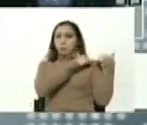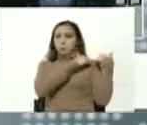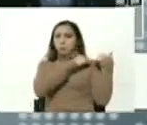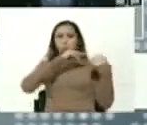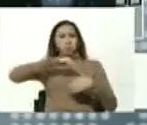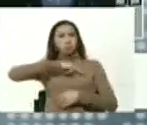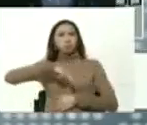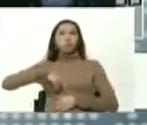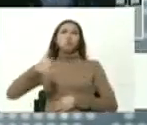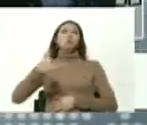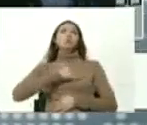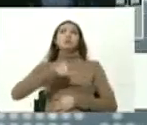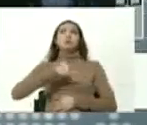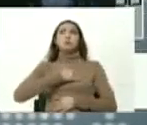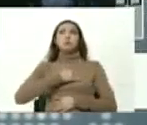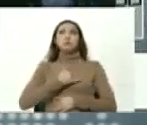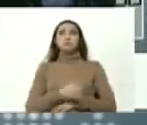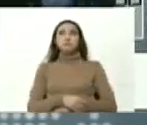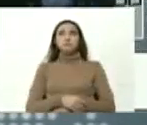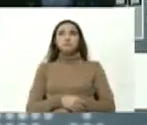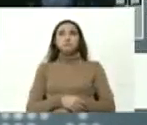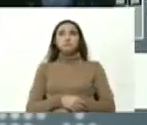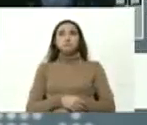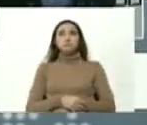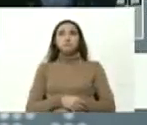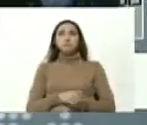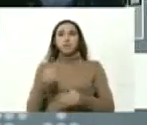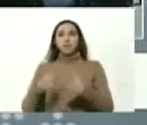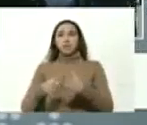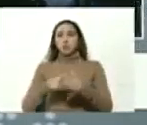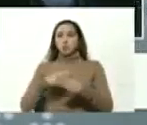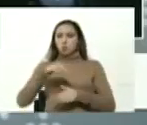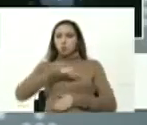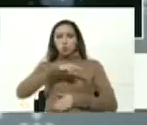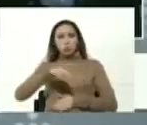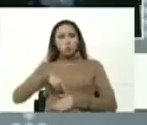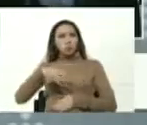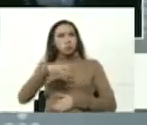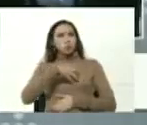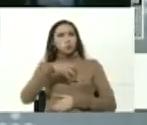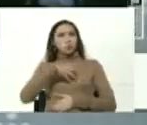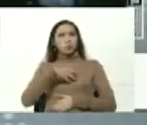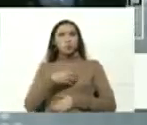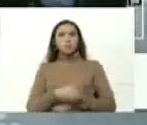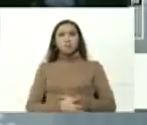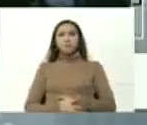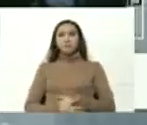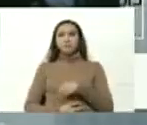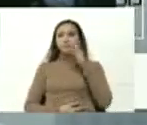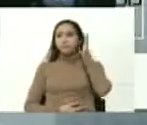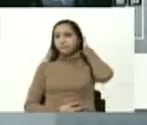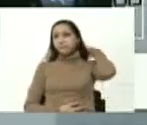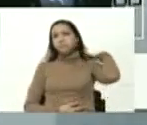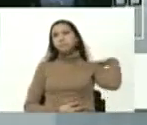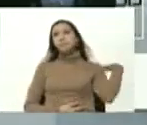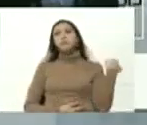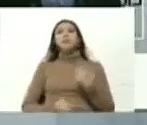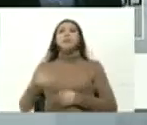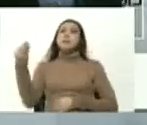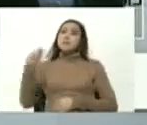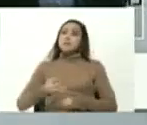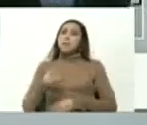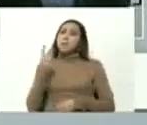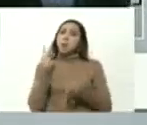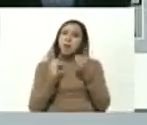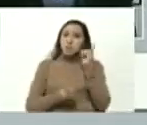a nosotros. Por supuesto, nosotros no podemos solo, siempre